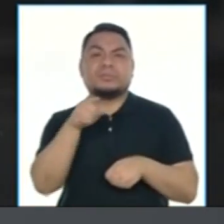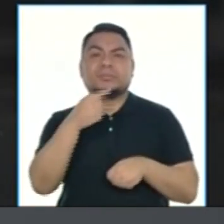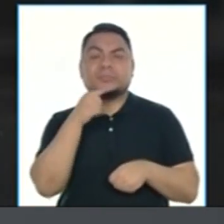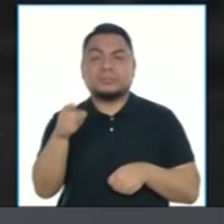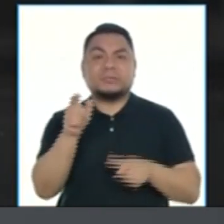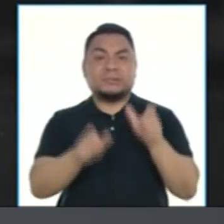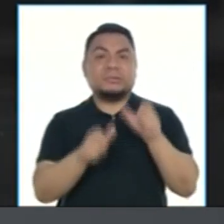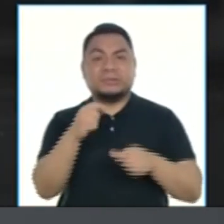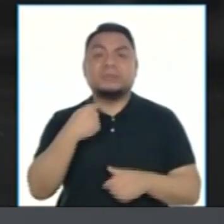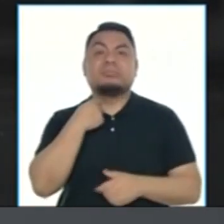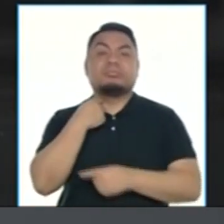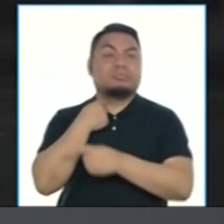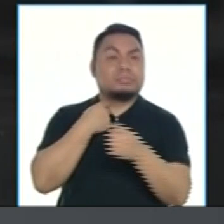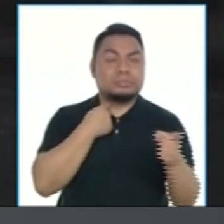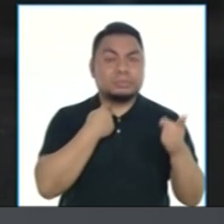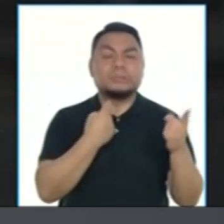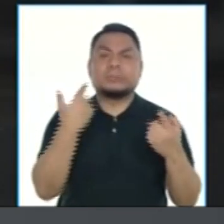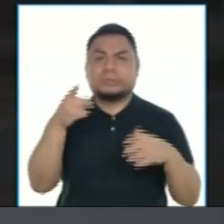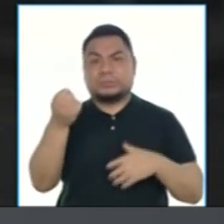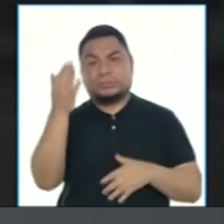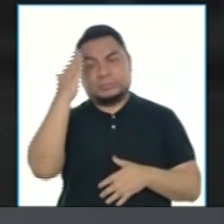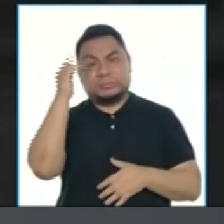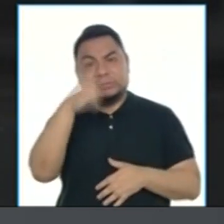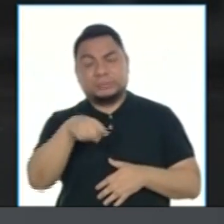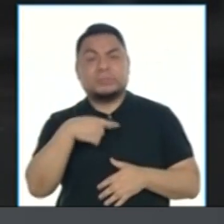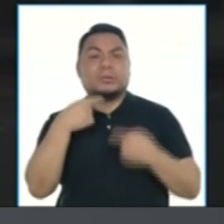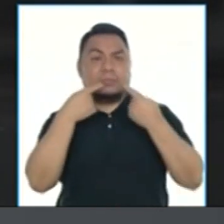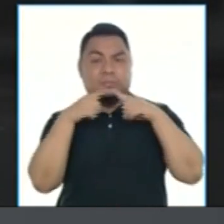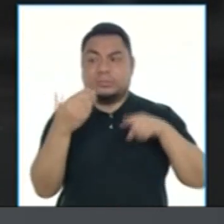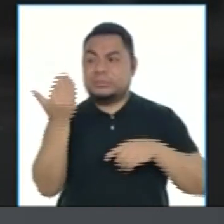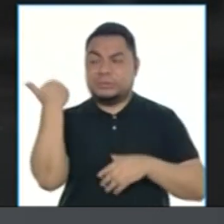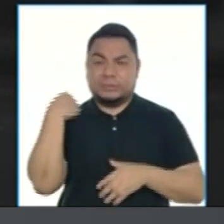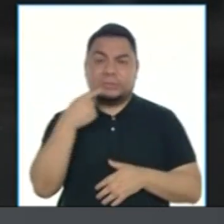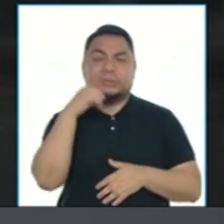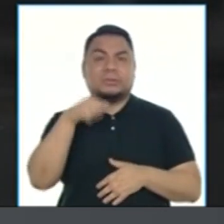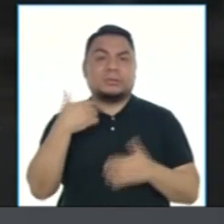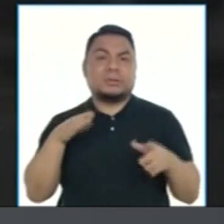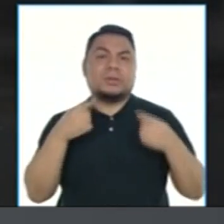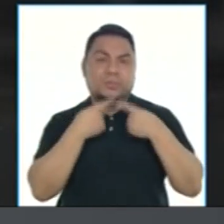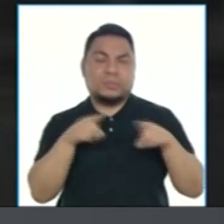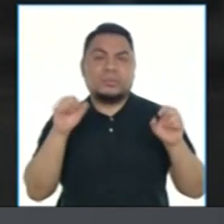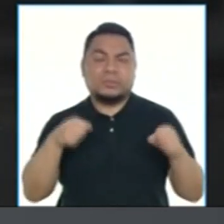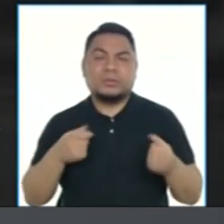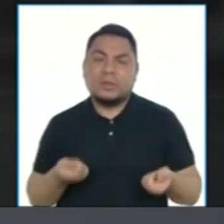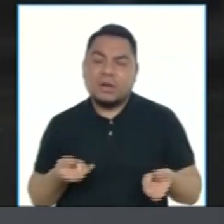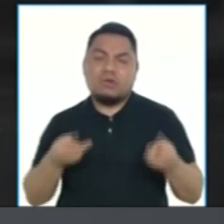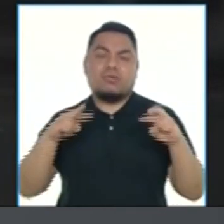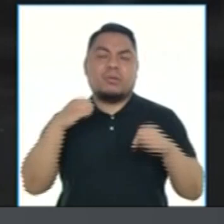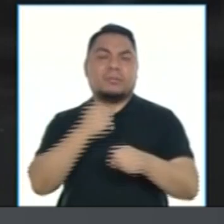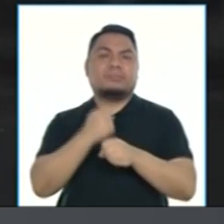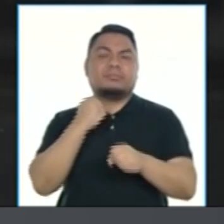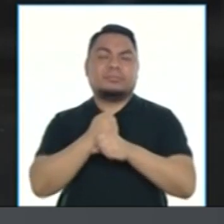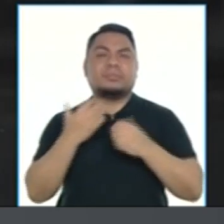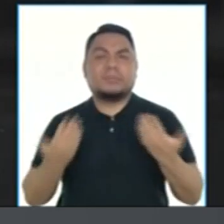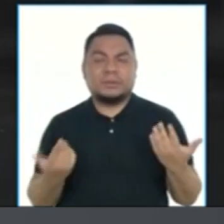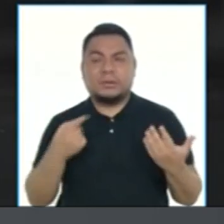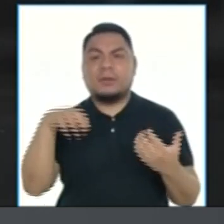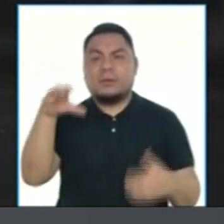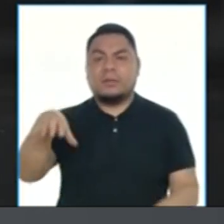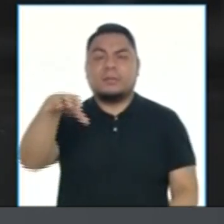de las personas afectadas, habrán visto ustedes en una conferencia anterior que se anunció el reforzamiento de